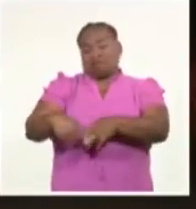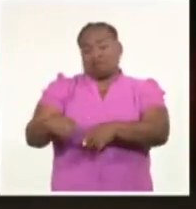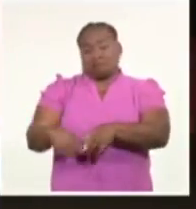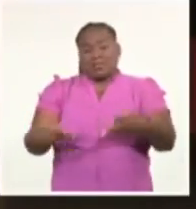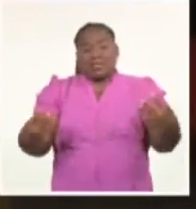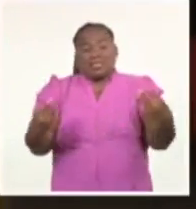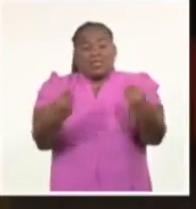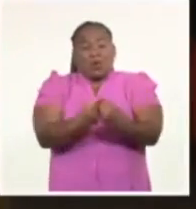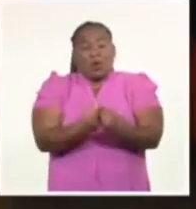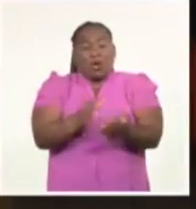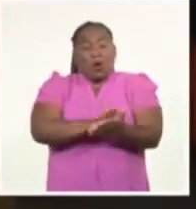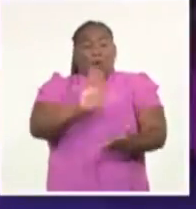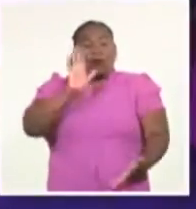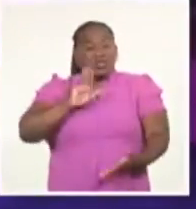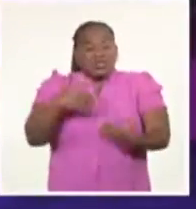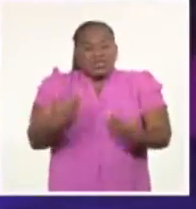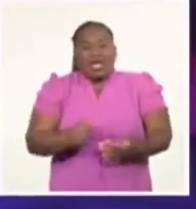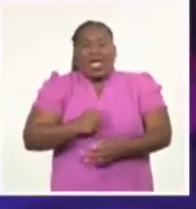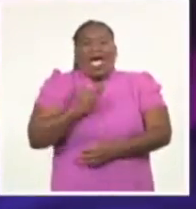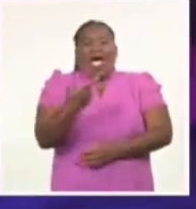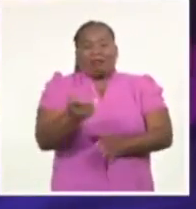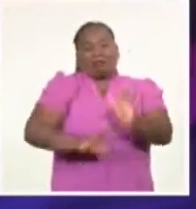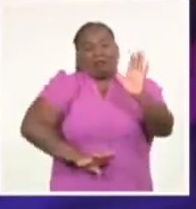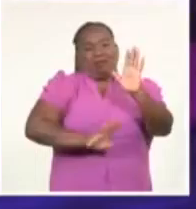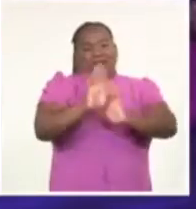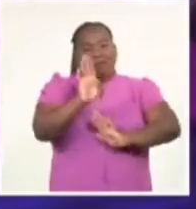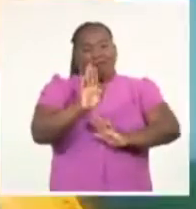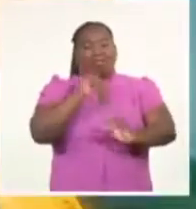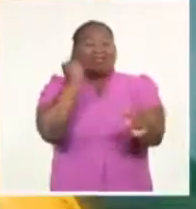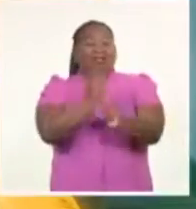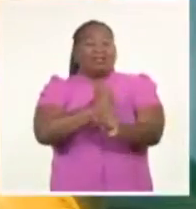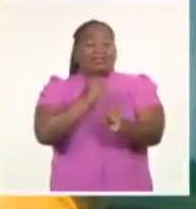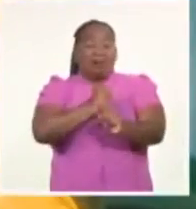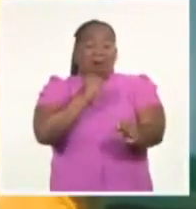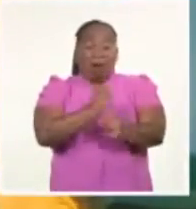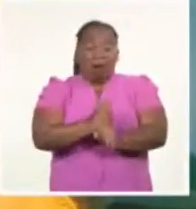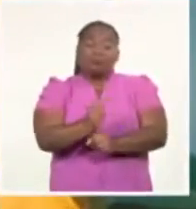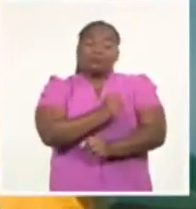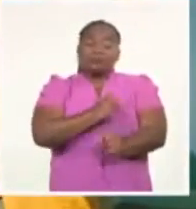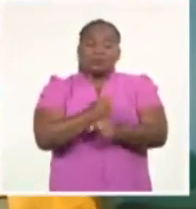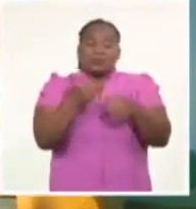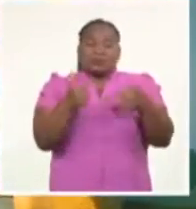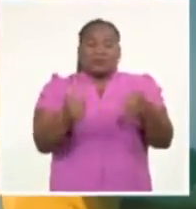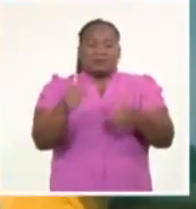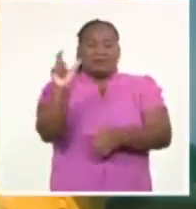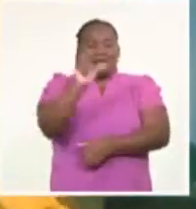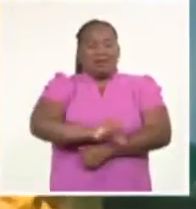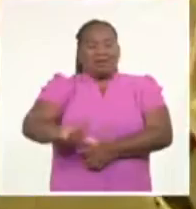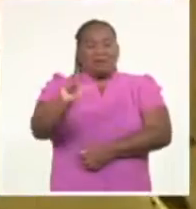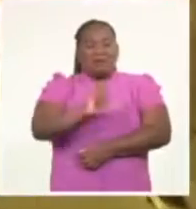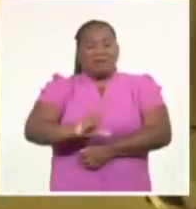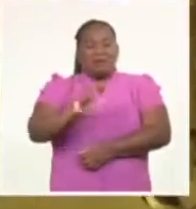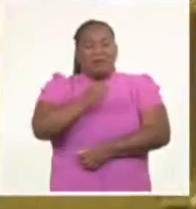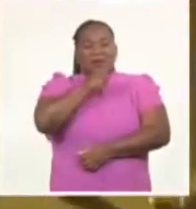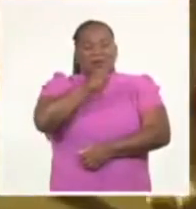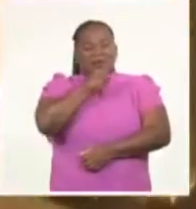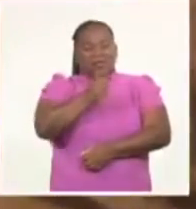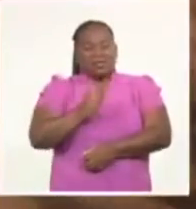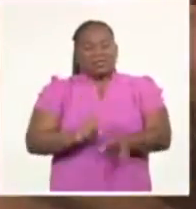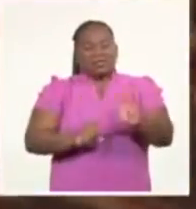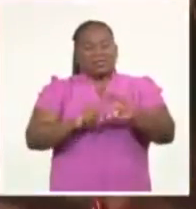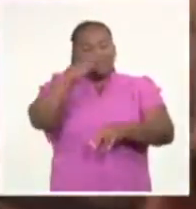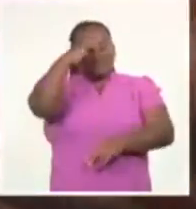el compromiso por el arte desde la fuerza del trabajo y la utilidad. En Camagüey, Aimea Margos,